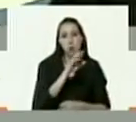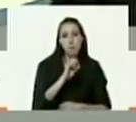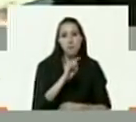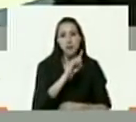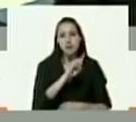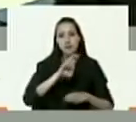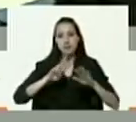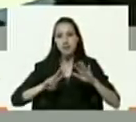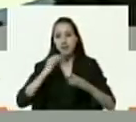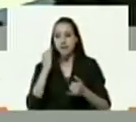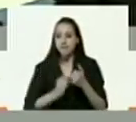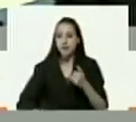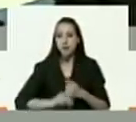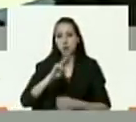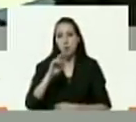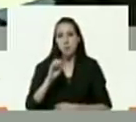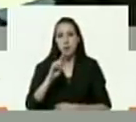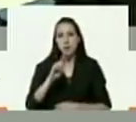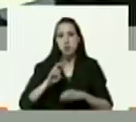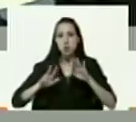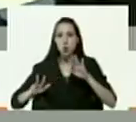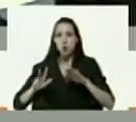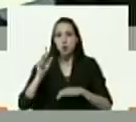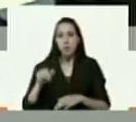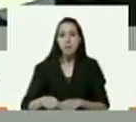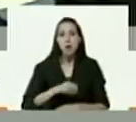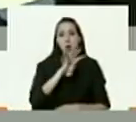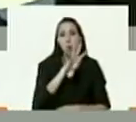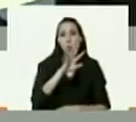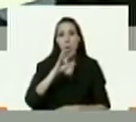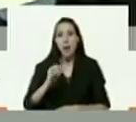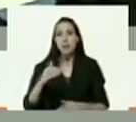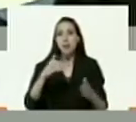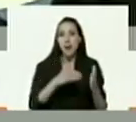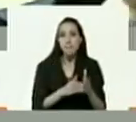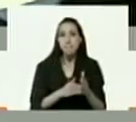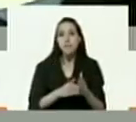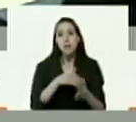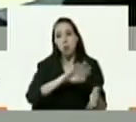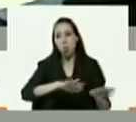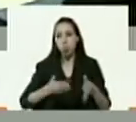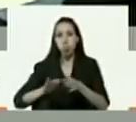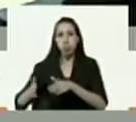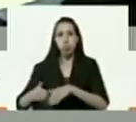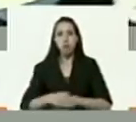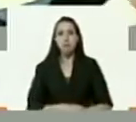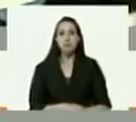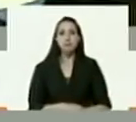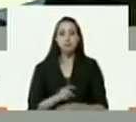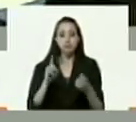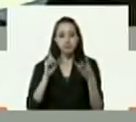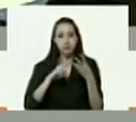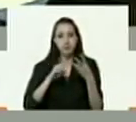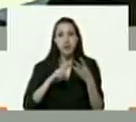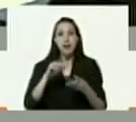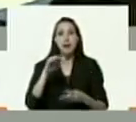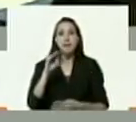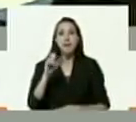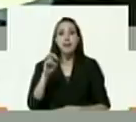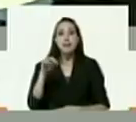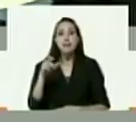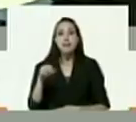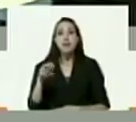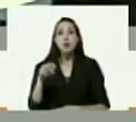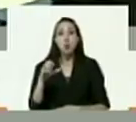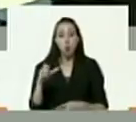y finales del año 2018 de 40.000 muertes. El señor Francisco Rodríguez, de la oposición,